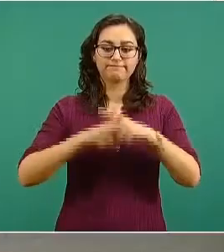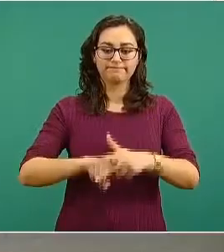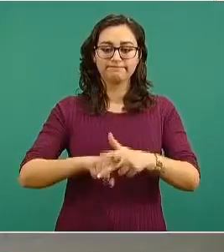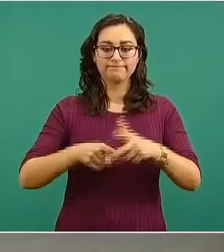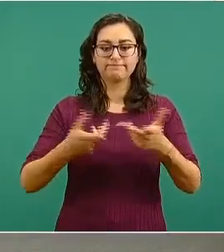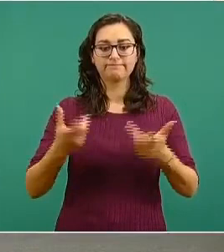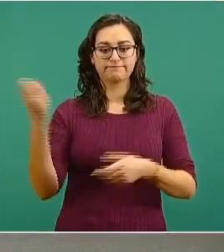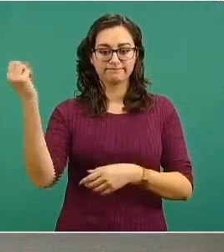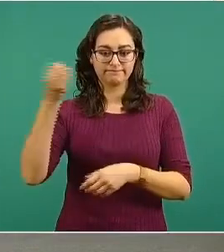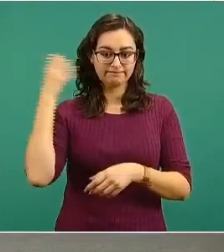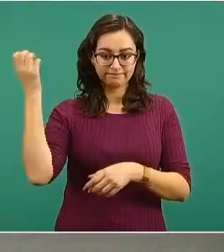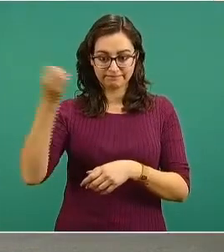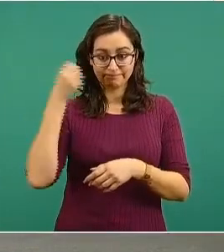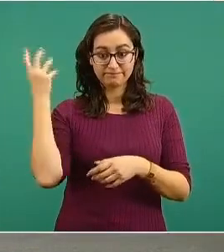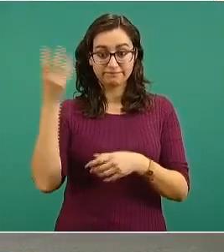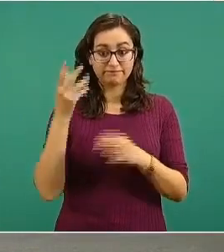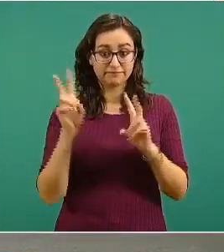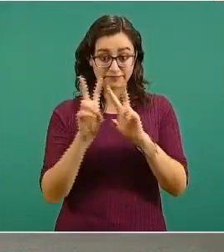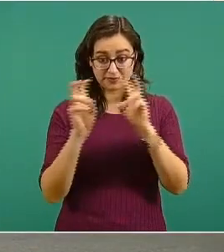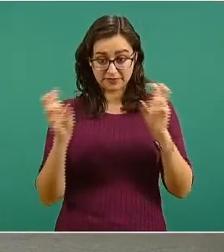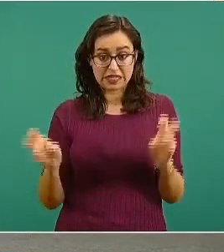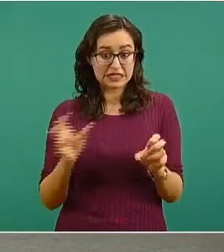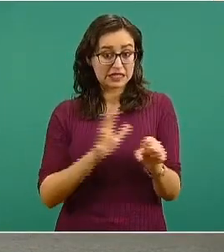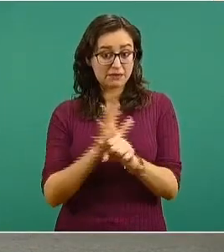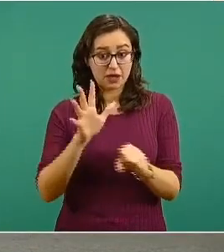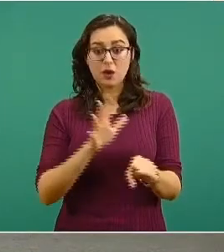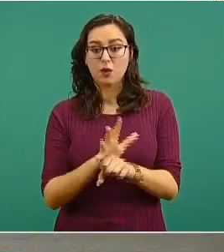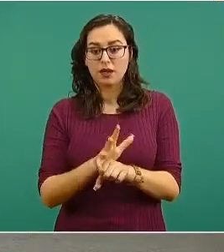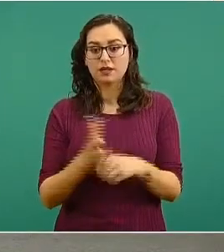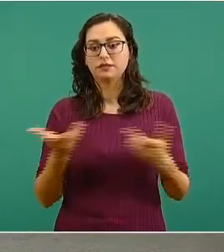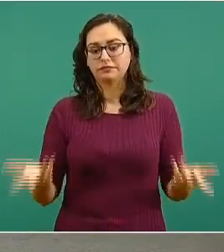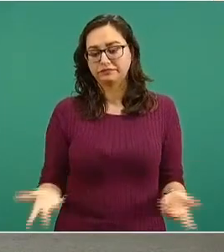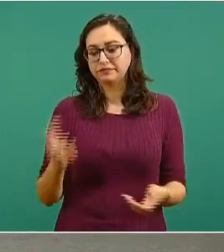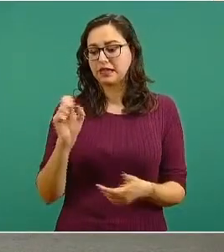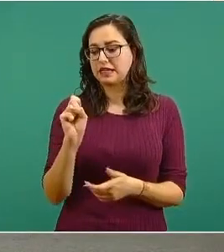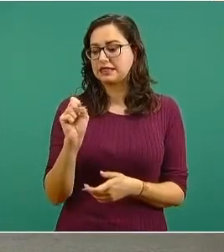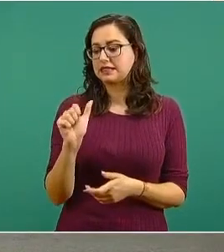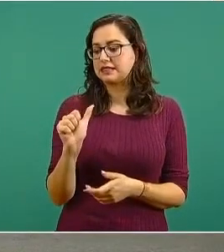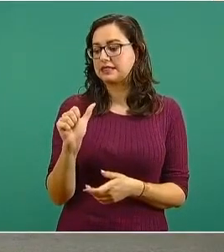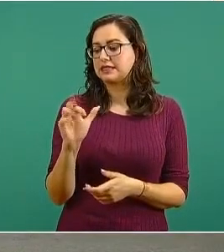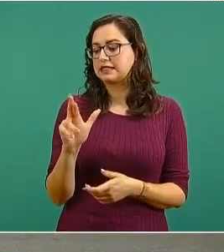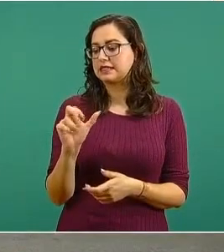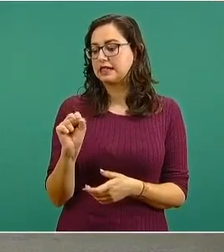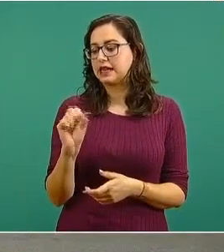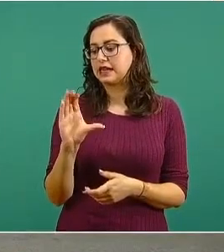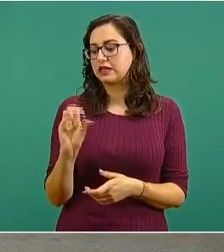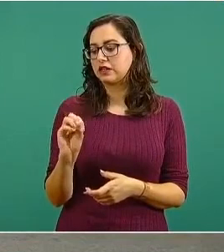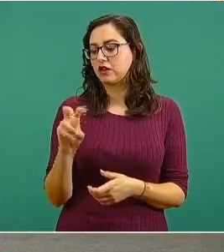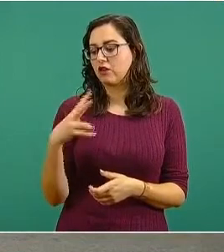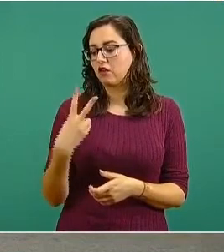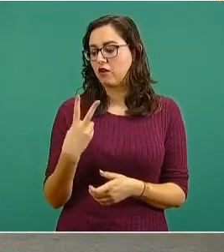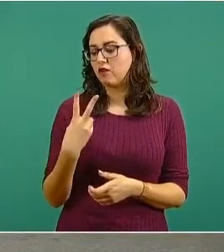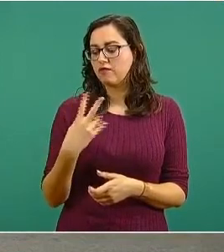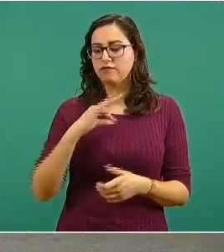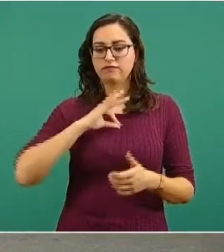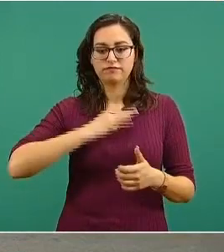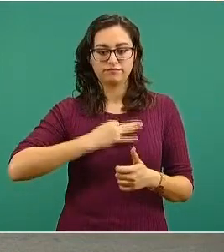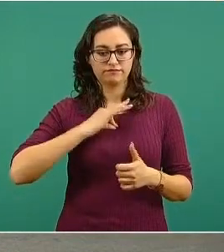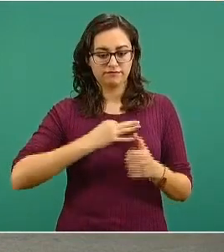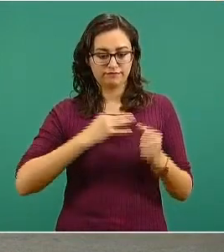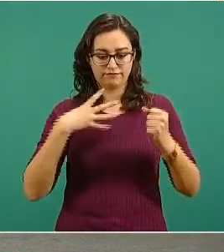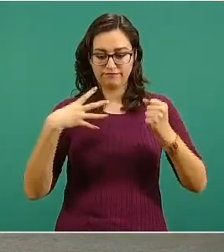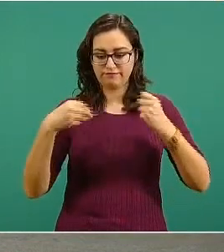la actividad epidémica del virus SARS-CoV-2 en nuestro país y el